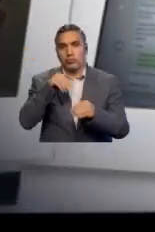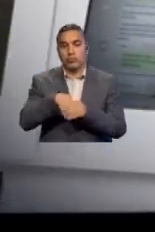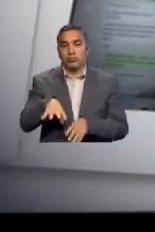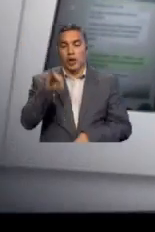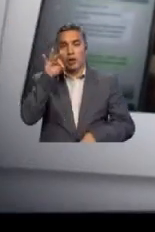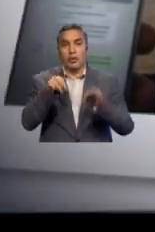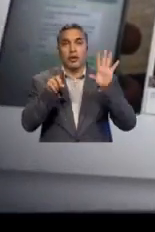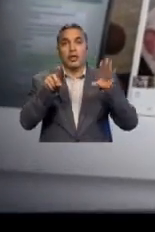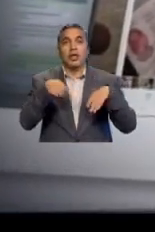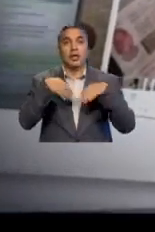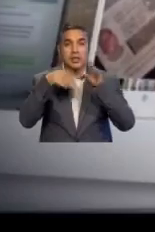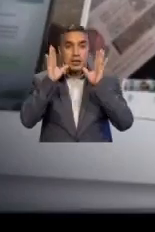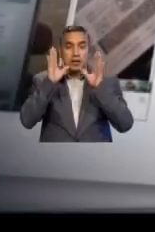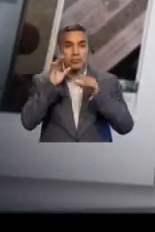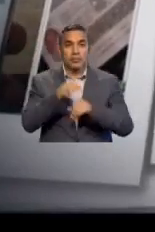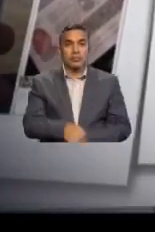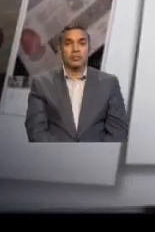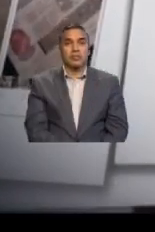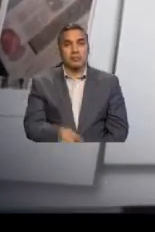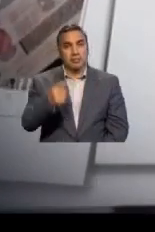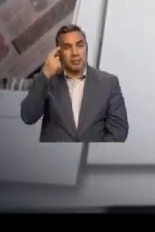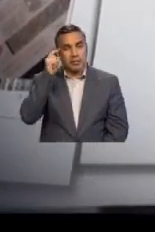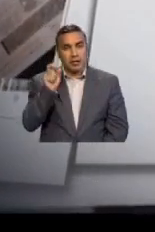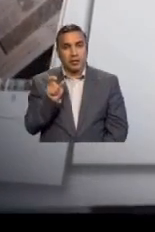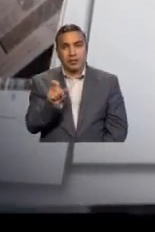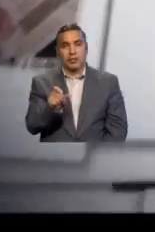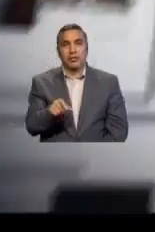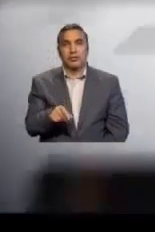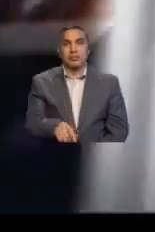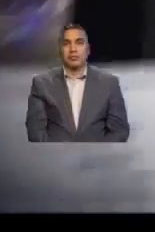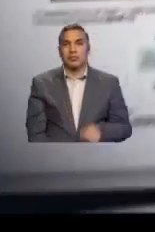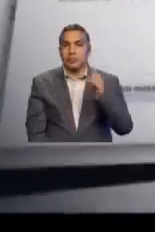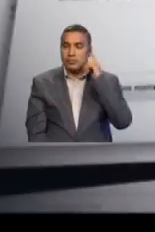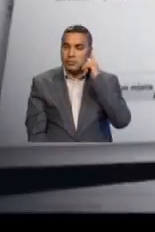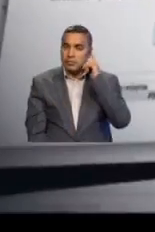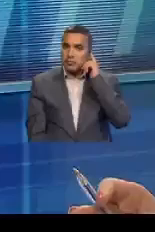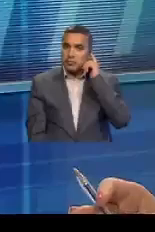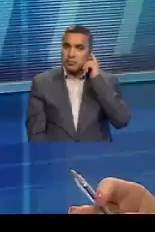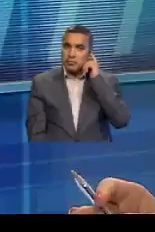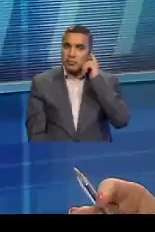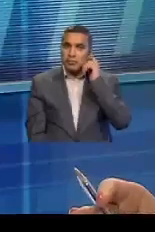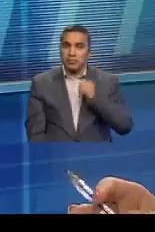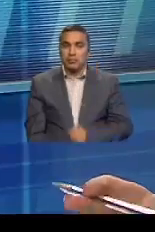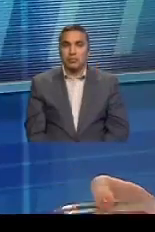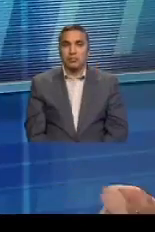extraída el 6 de septiembre de la Flash Memory en mención. Fabiola Santana, TC Televisión.